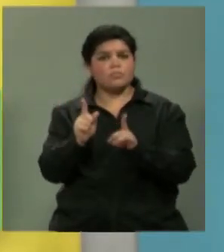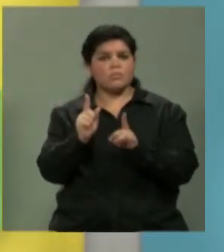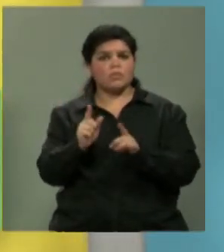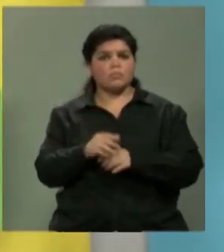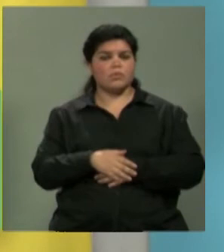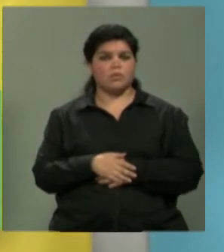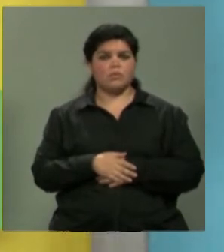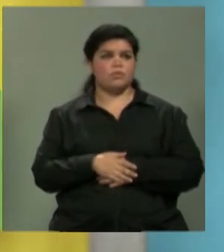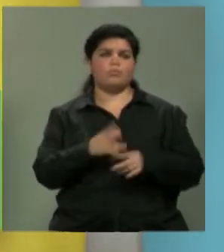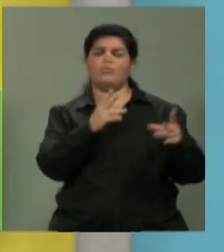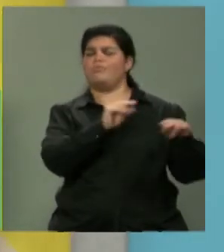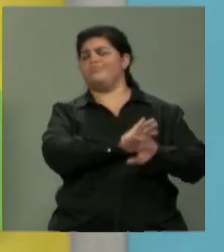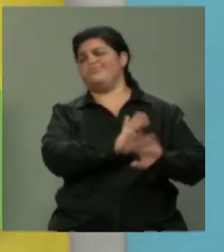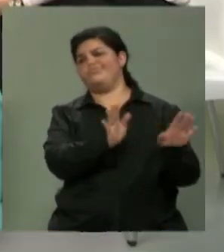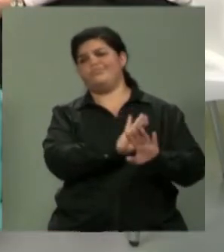¿Qué? reduccionismo